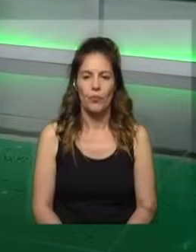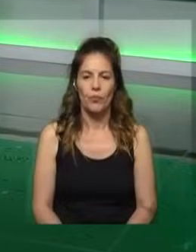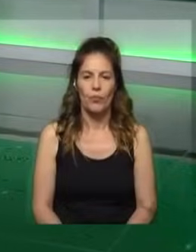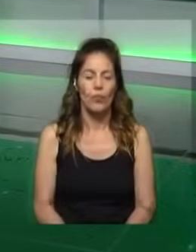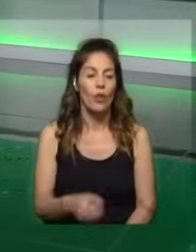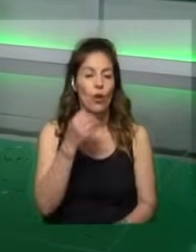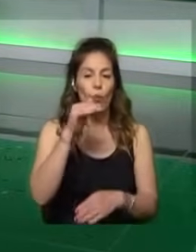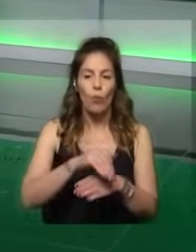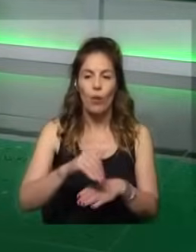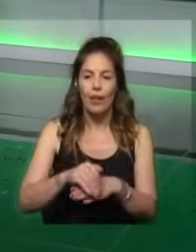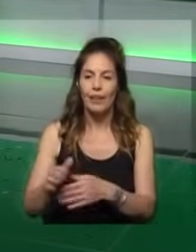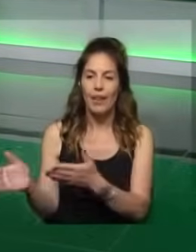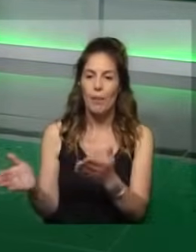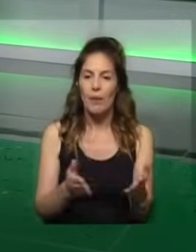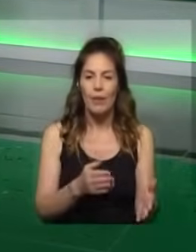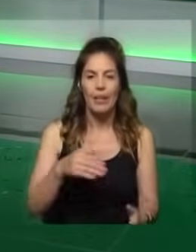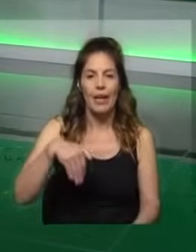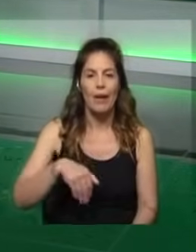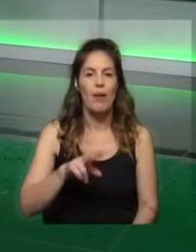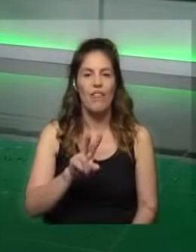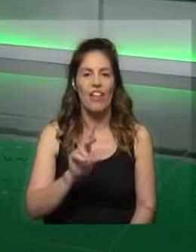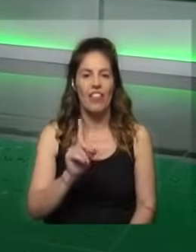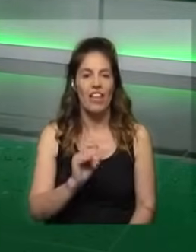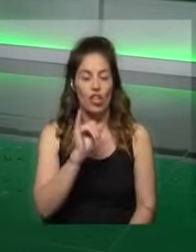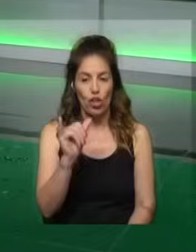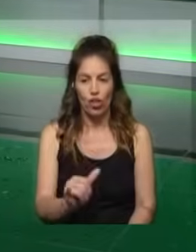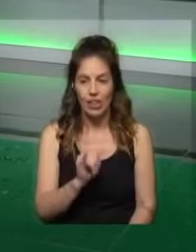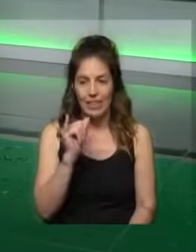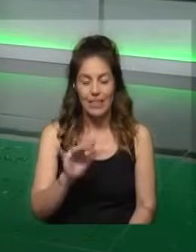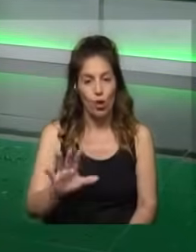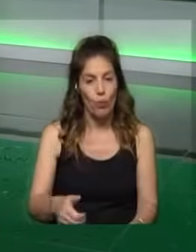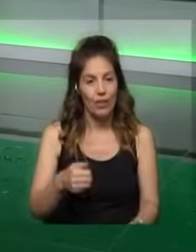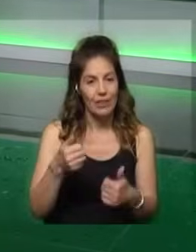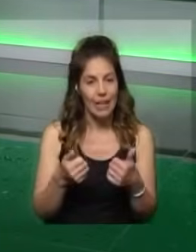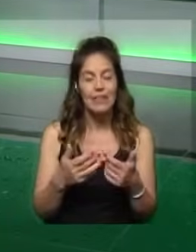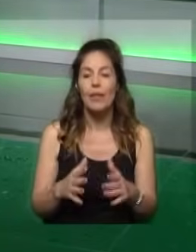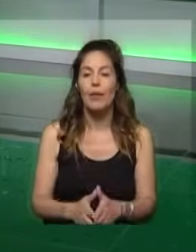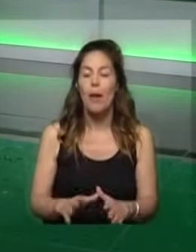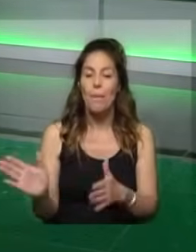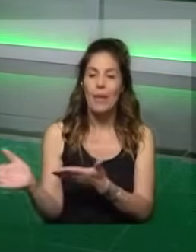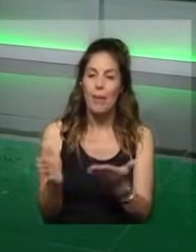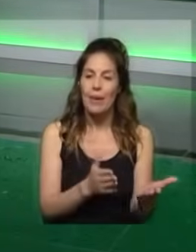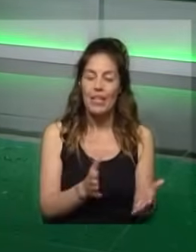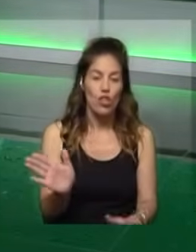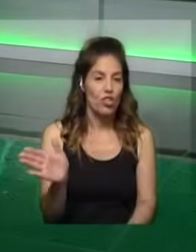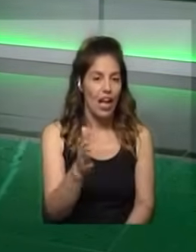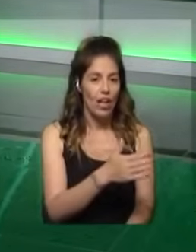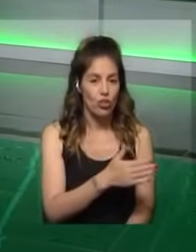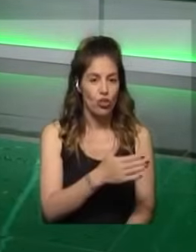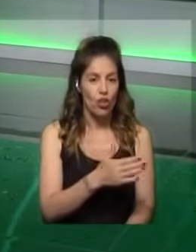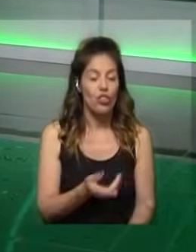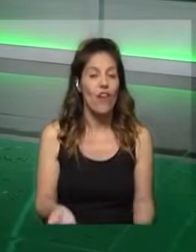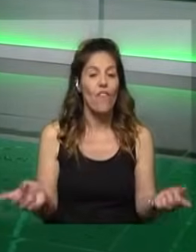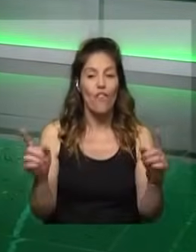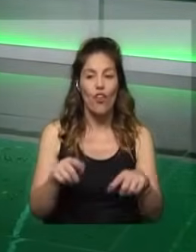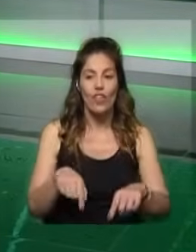buenas tardes Les damos la bienvenida a la edición central de md noticias Cómo estás Martín Cómo andas Natalia bienvenidos y bienvenidas estamos restableciendo